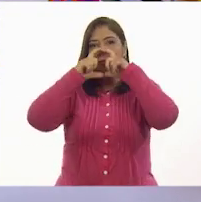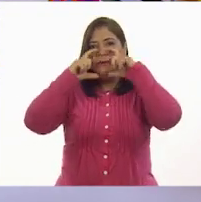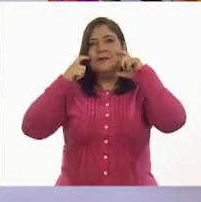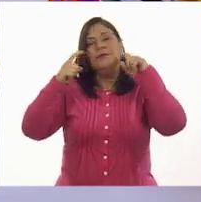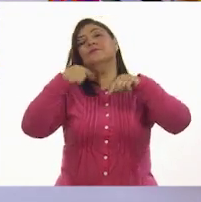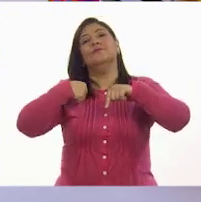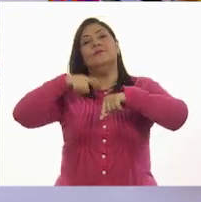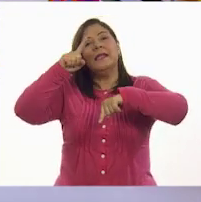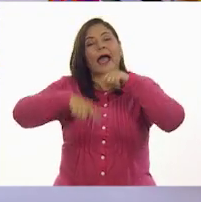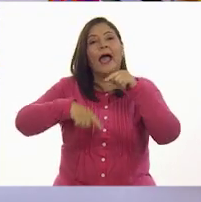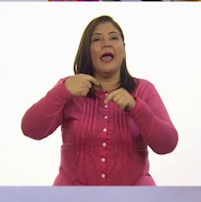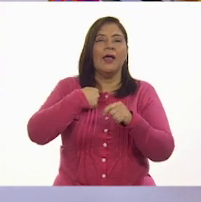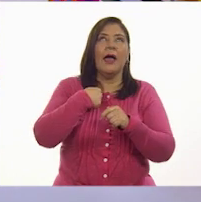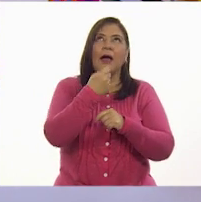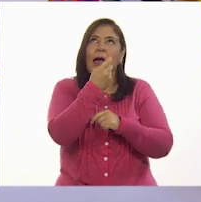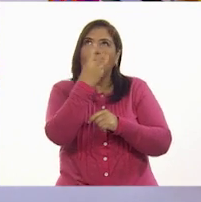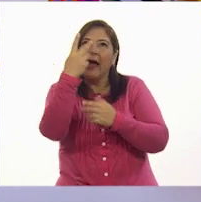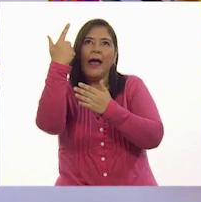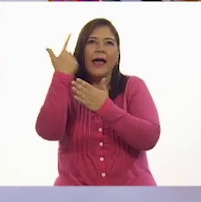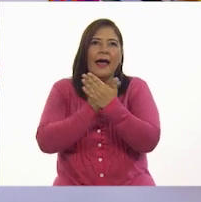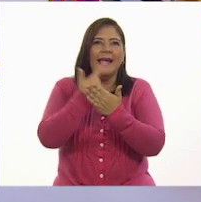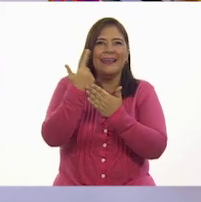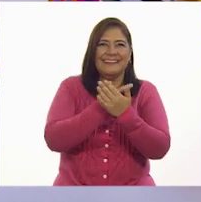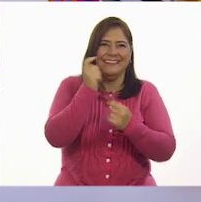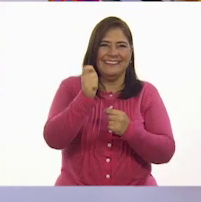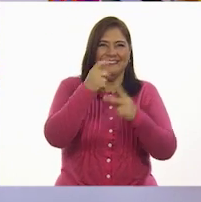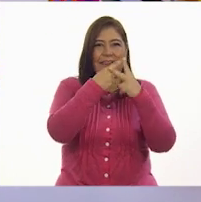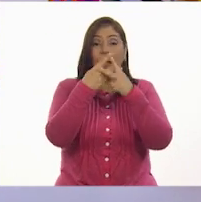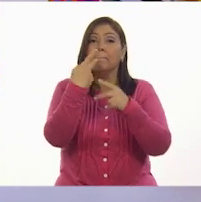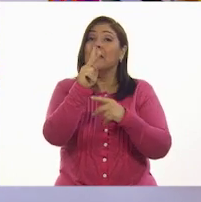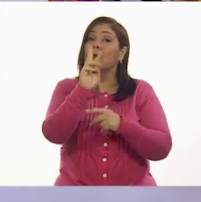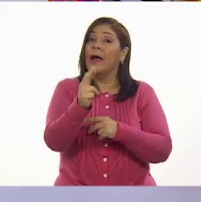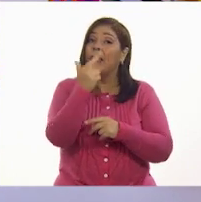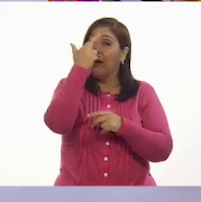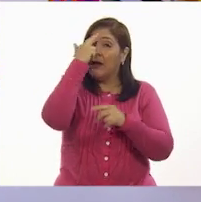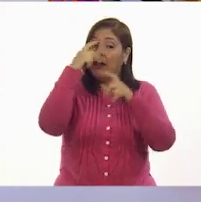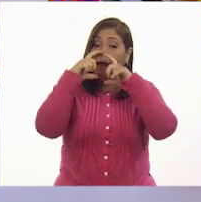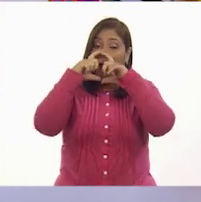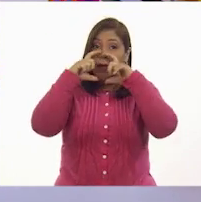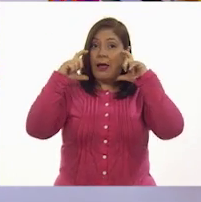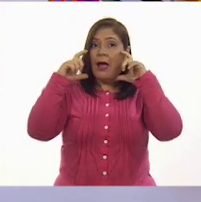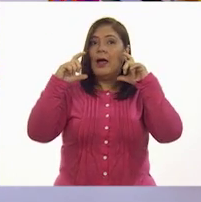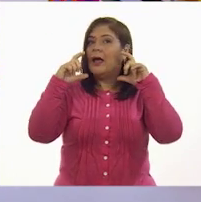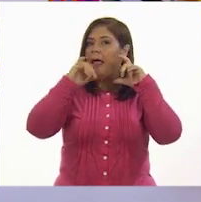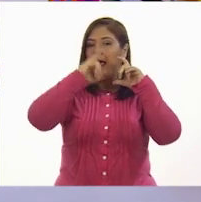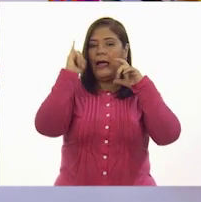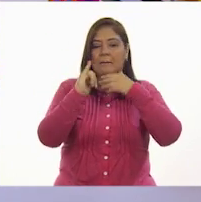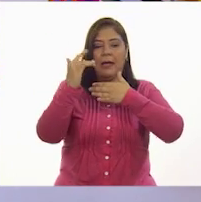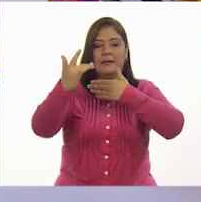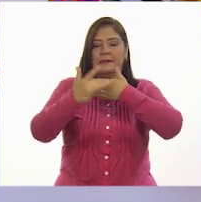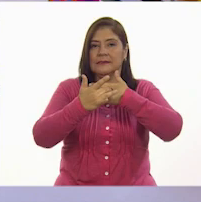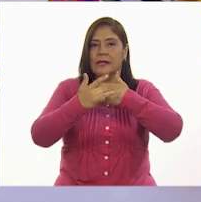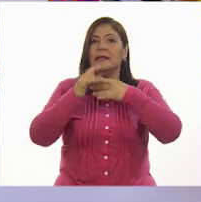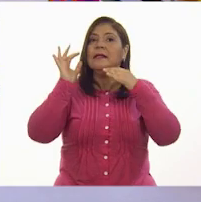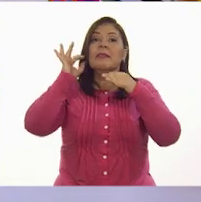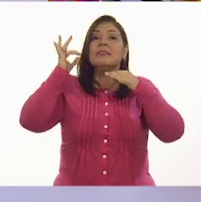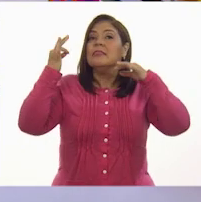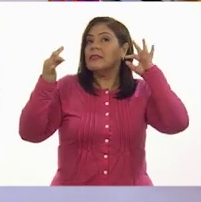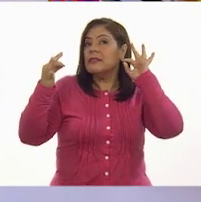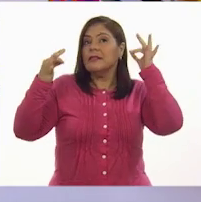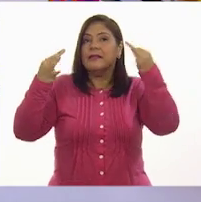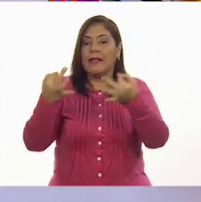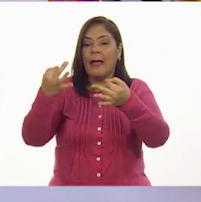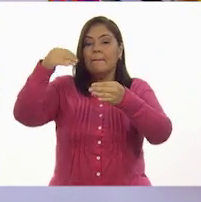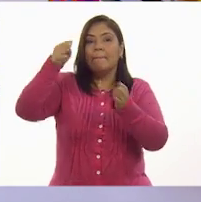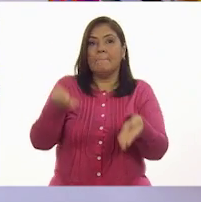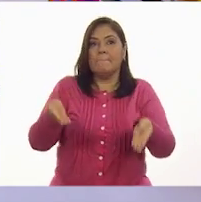cubrebocas. Me cacharon contando estrellas. Te recuerdo que si te lo tienes que quitar, tómalo por los resortes, nunca de en medio. Lo voy a guardar en una bolsita